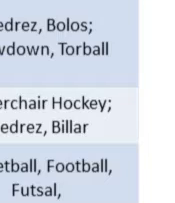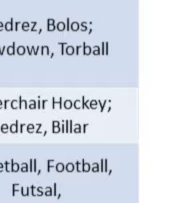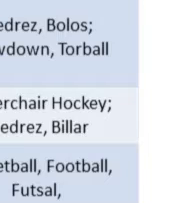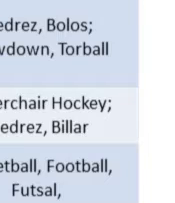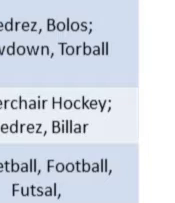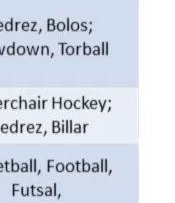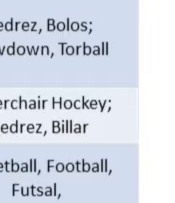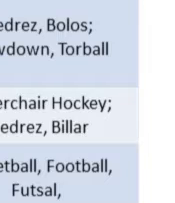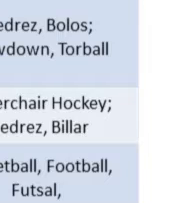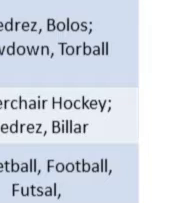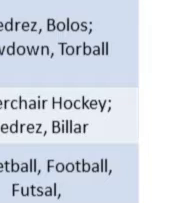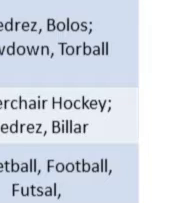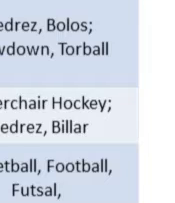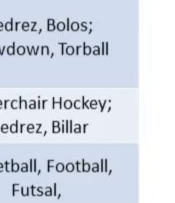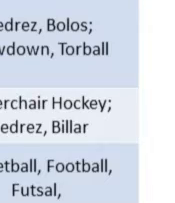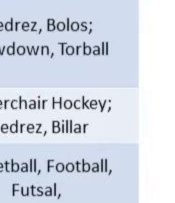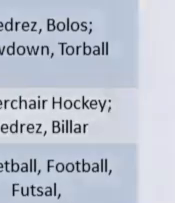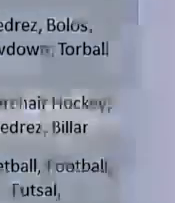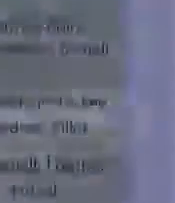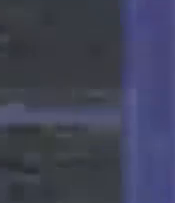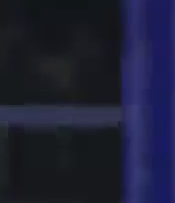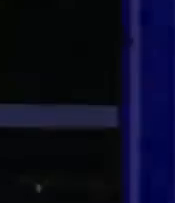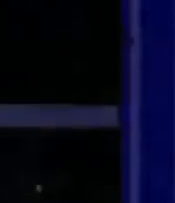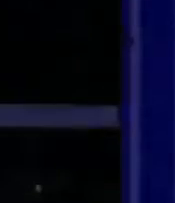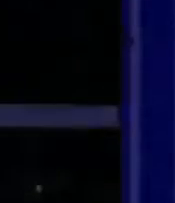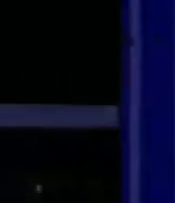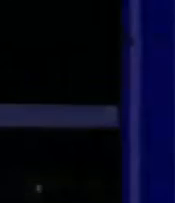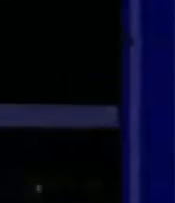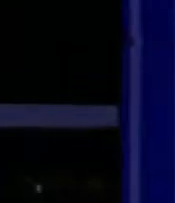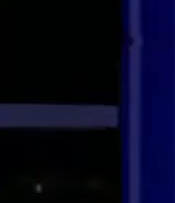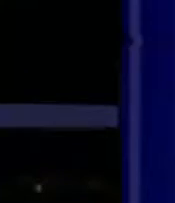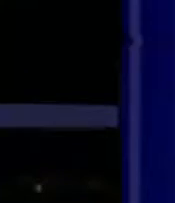Lo mismo ocurre con las otras dos, que es INAS y